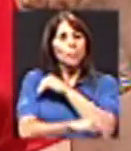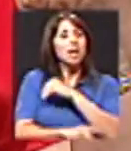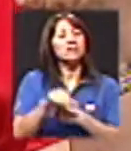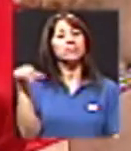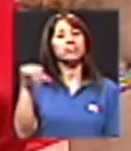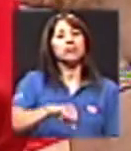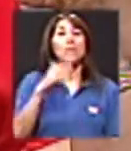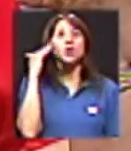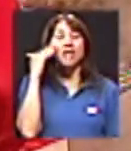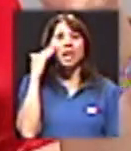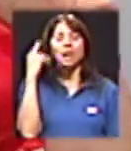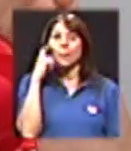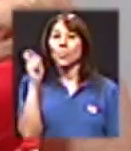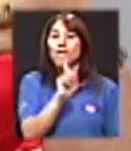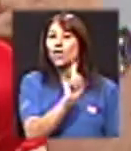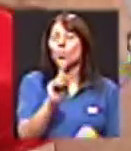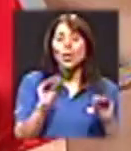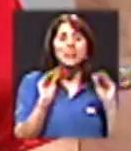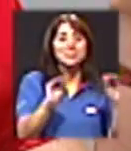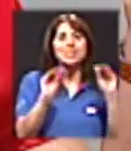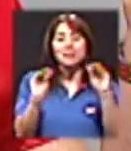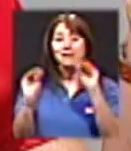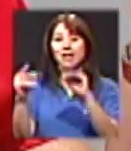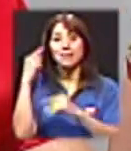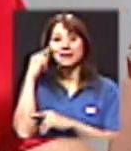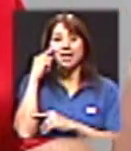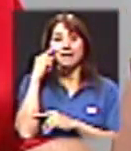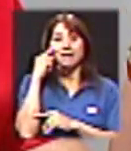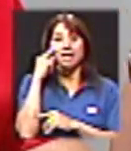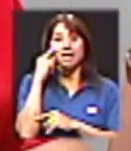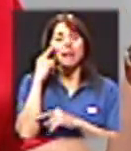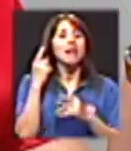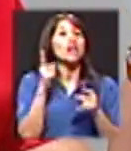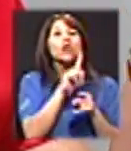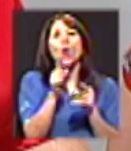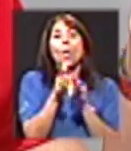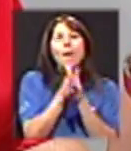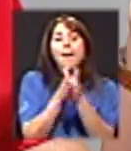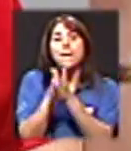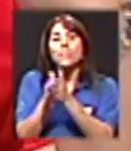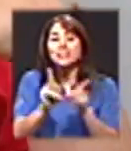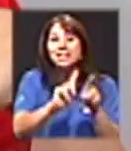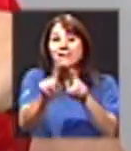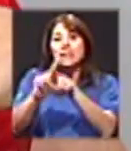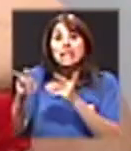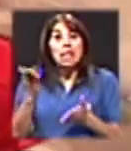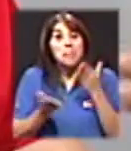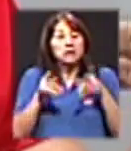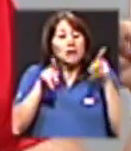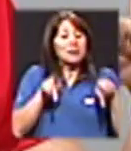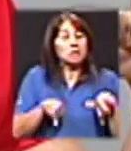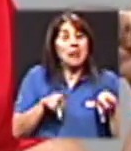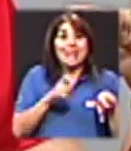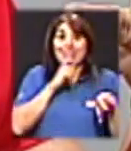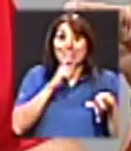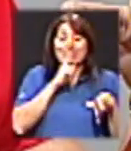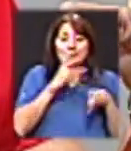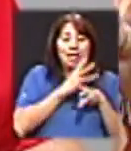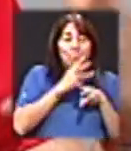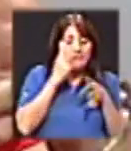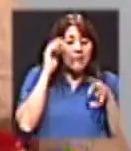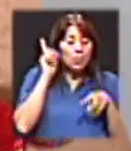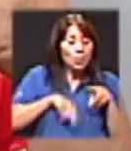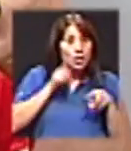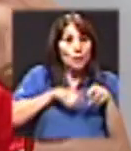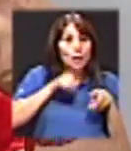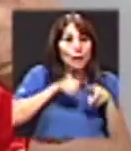diferencias tampoco. O sea, hay gente que puede ser muy mala en matemática, pero puede ser brillante en otra cosa y eso hay que descubrirlo.